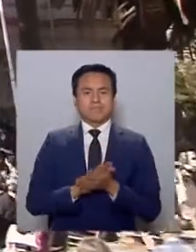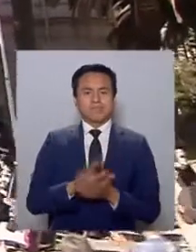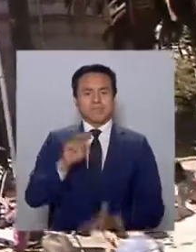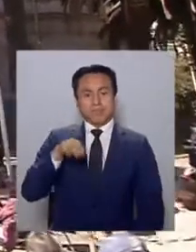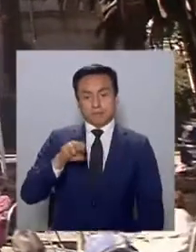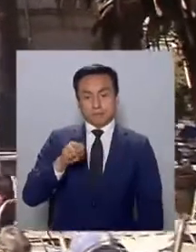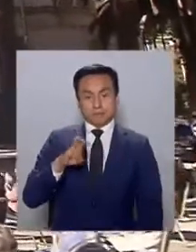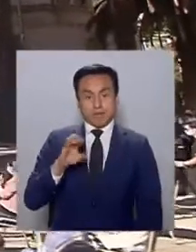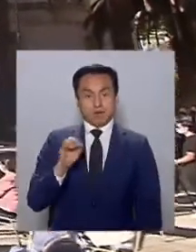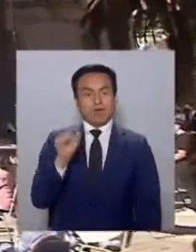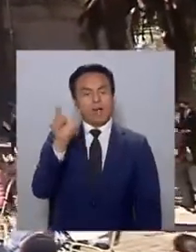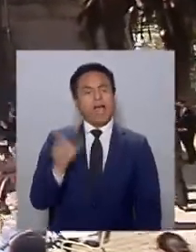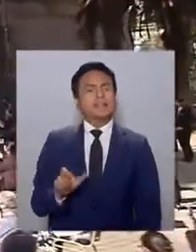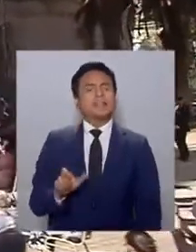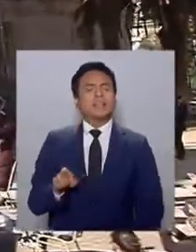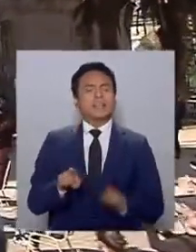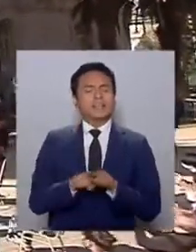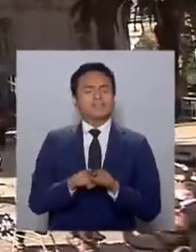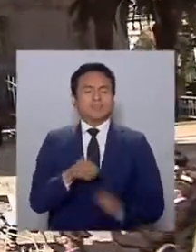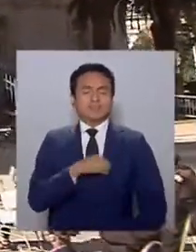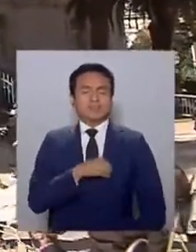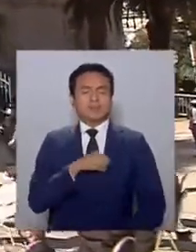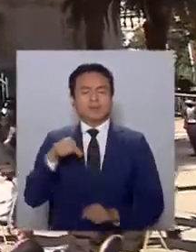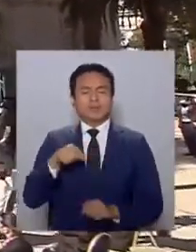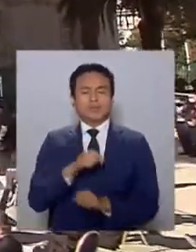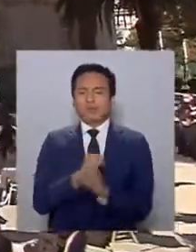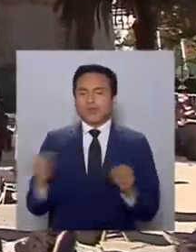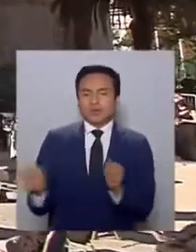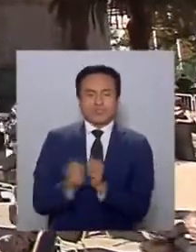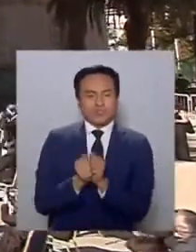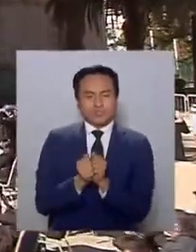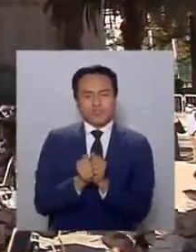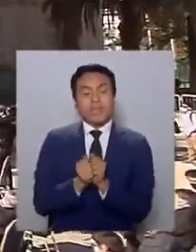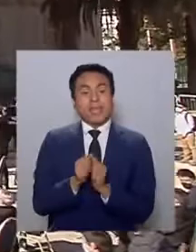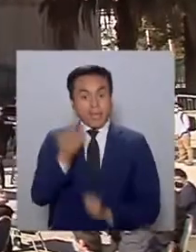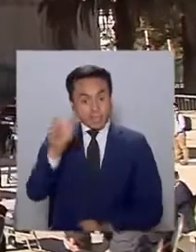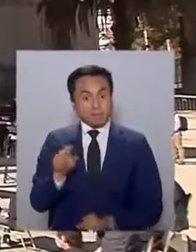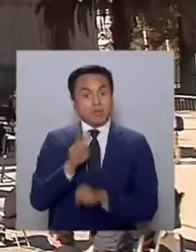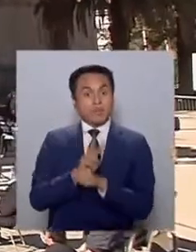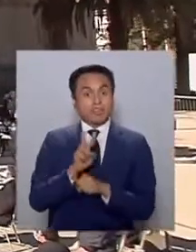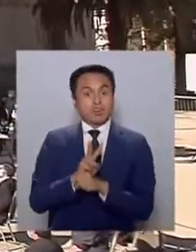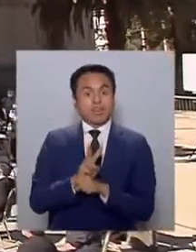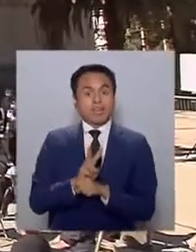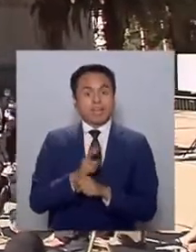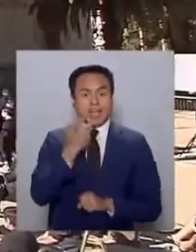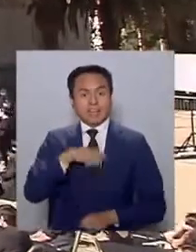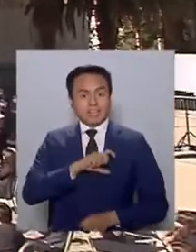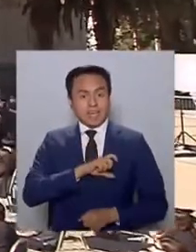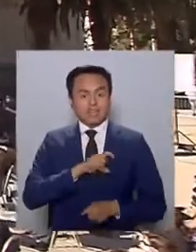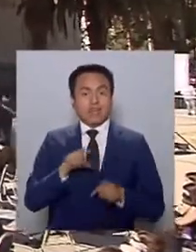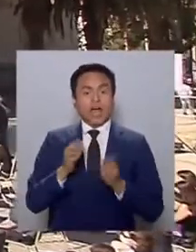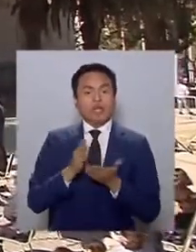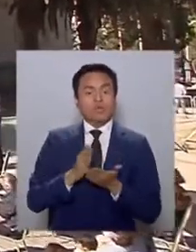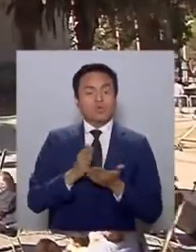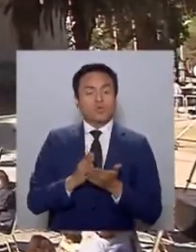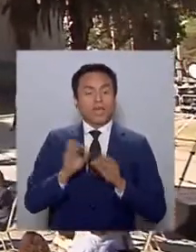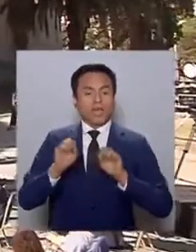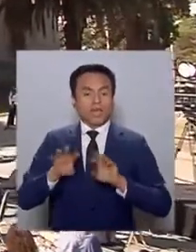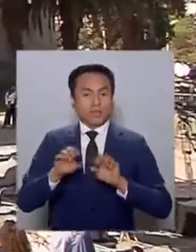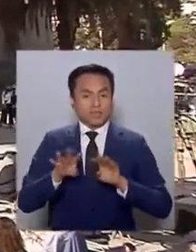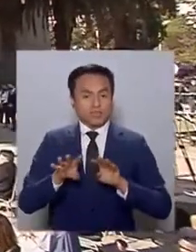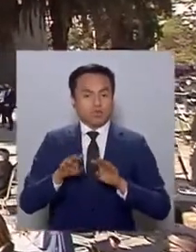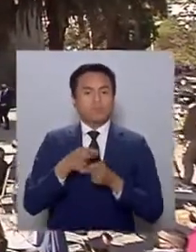Marco Antonio Ávila, que lamentablemente el día de hoy no pudo estar aquí, es profesor de castellano, alumno de la